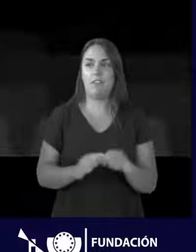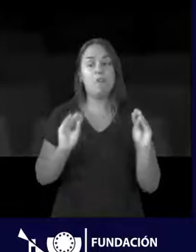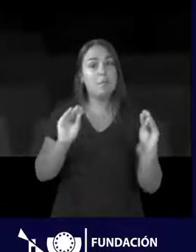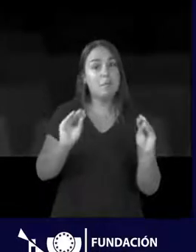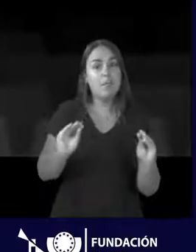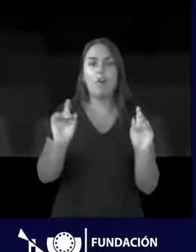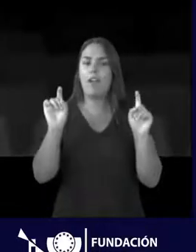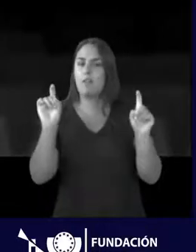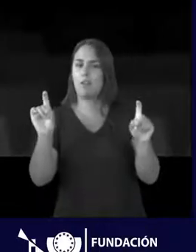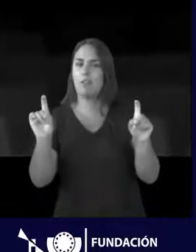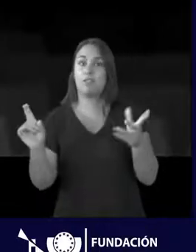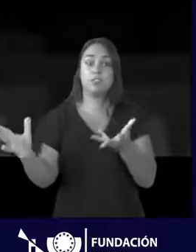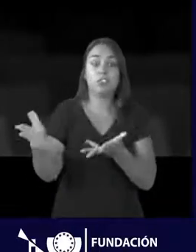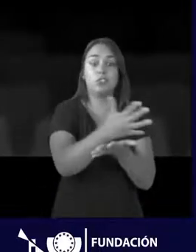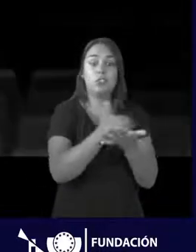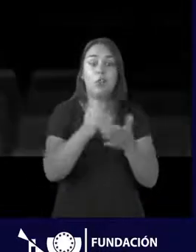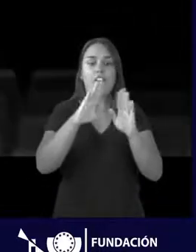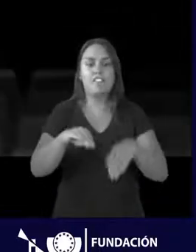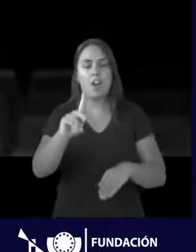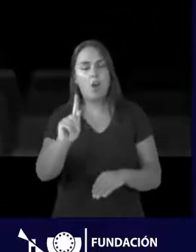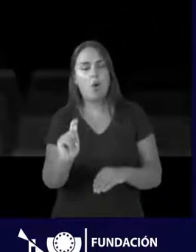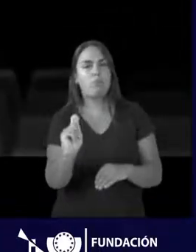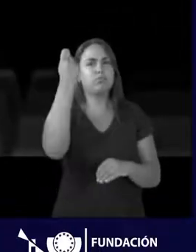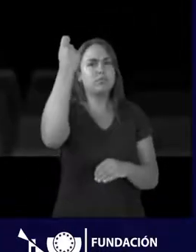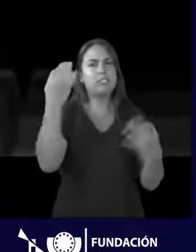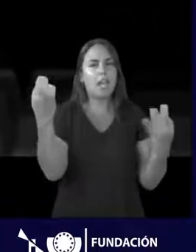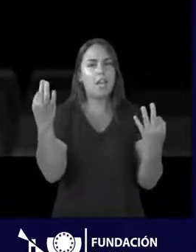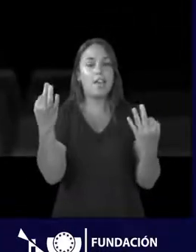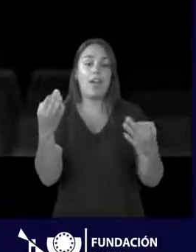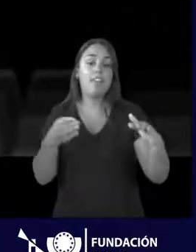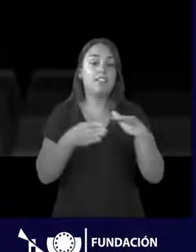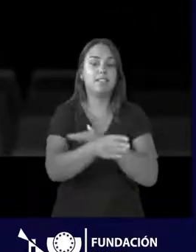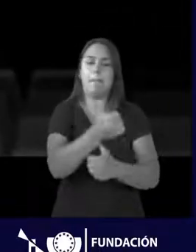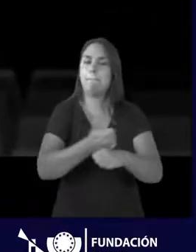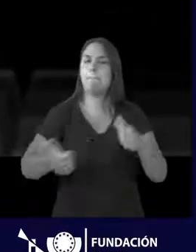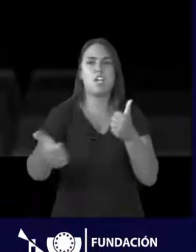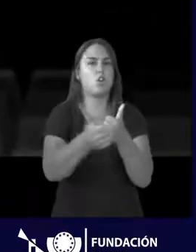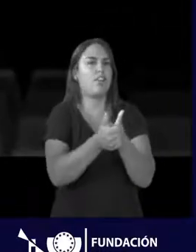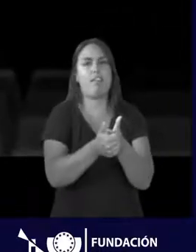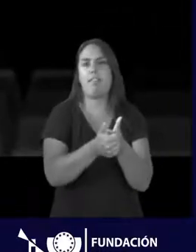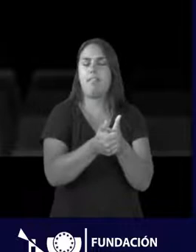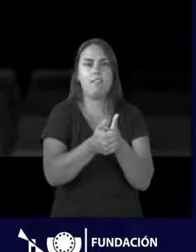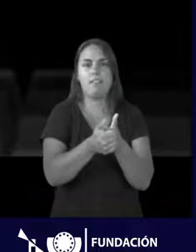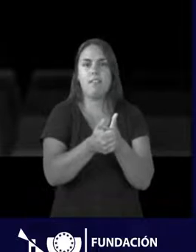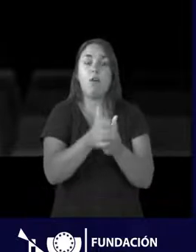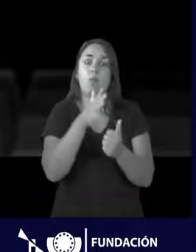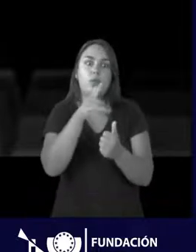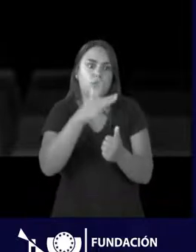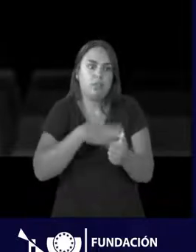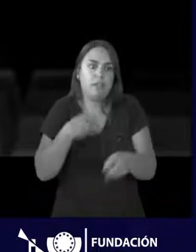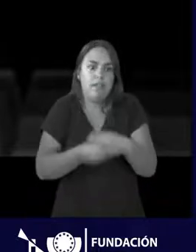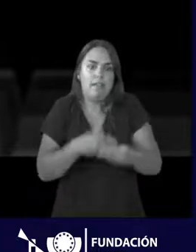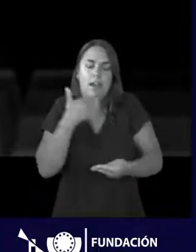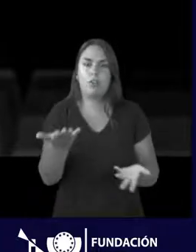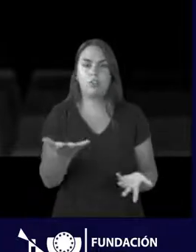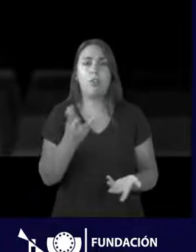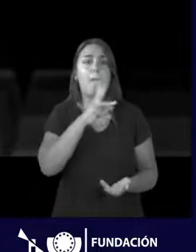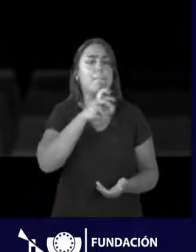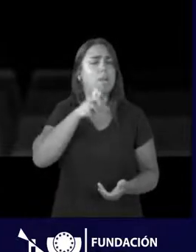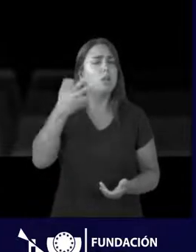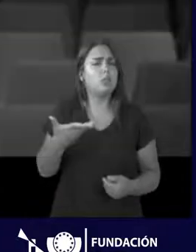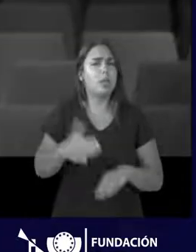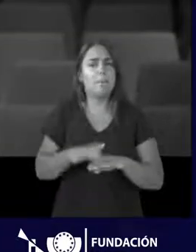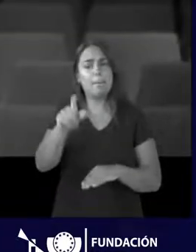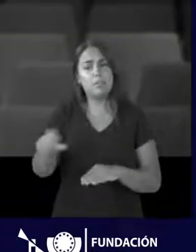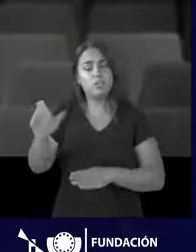cambia la formación y la educación entre todos conseguir que la accesibilidad sea lo prioritario cuando tú vas a poner en práctica